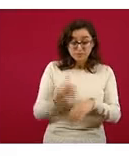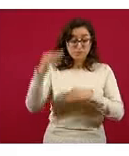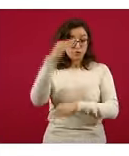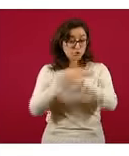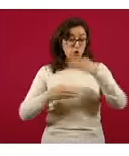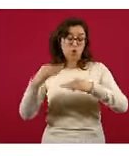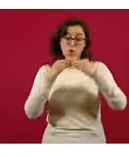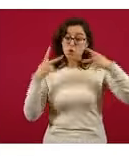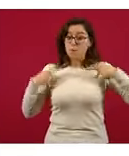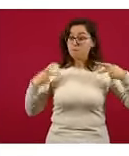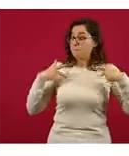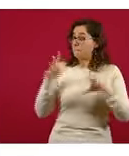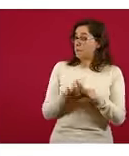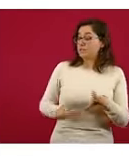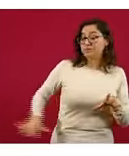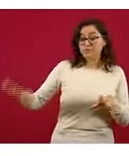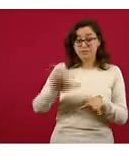la población a